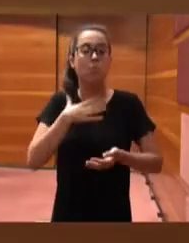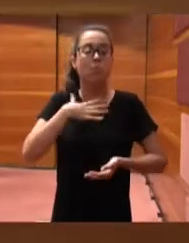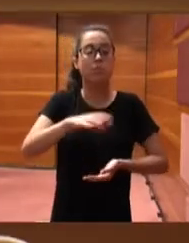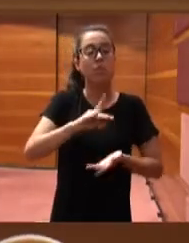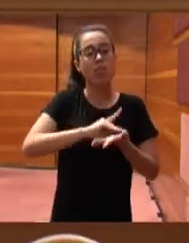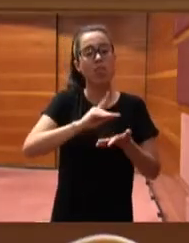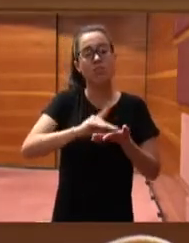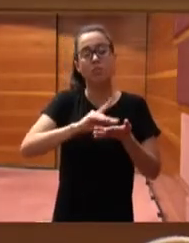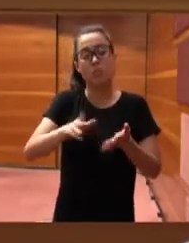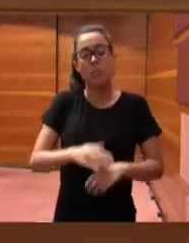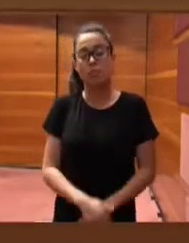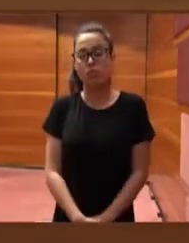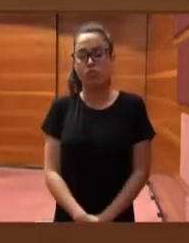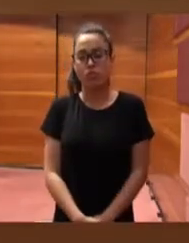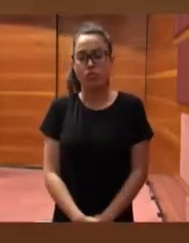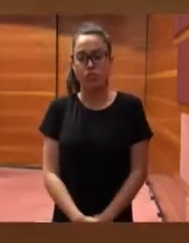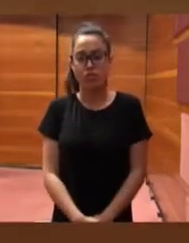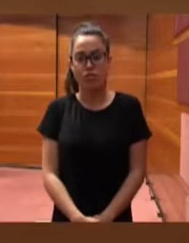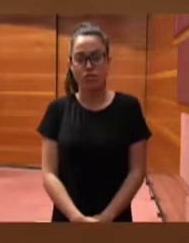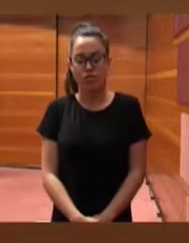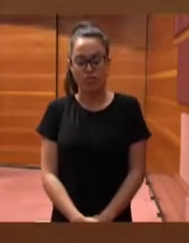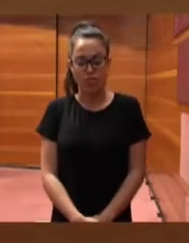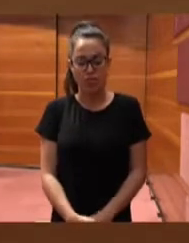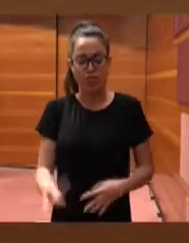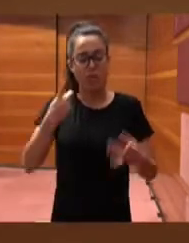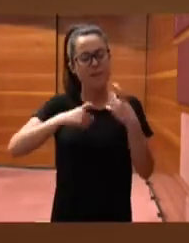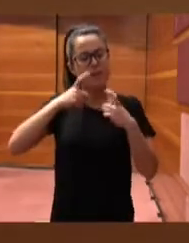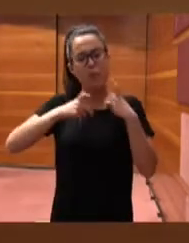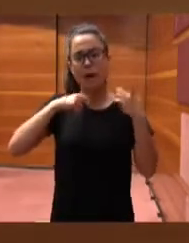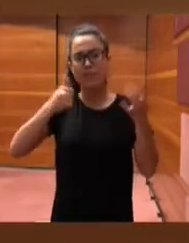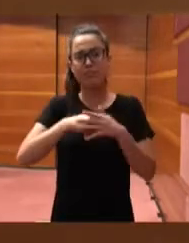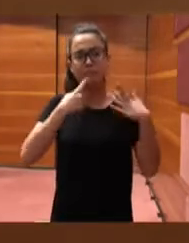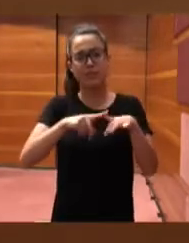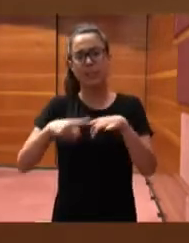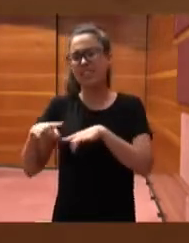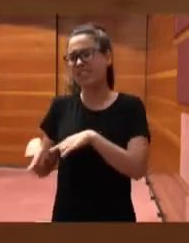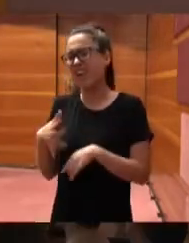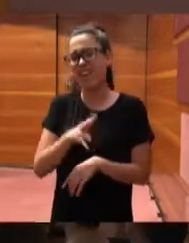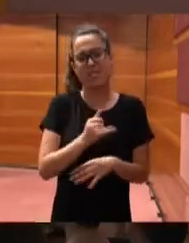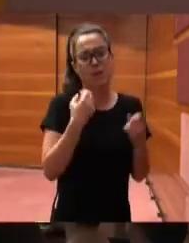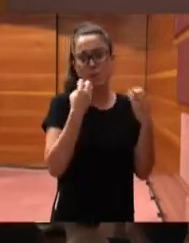en información, pensar a lo grande. Información que se pueda jugar con ella no solo es numérica, hay de mucho tipo.